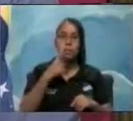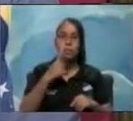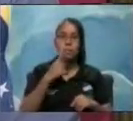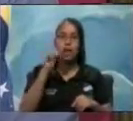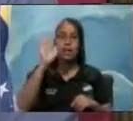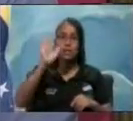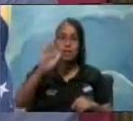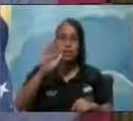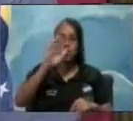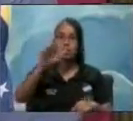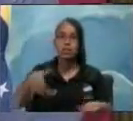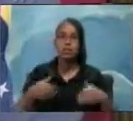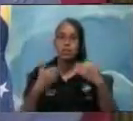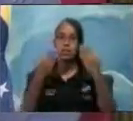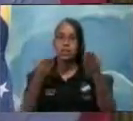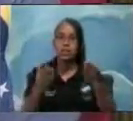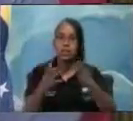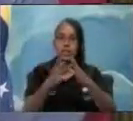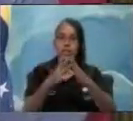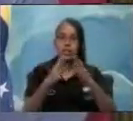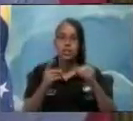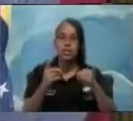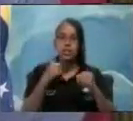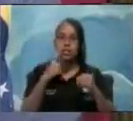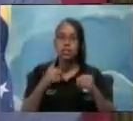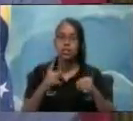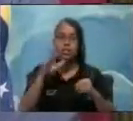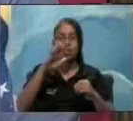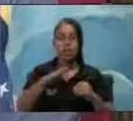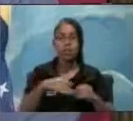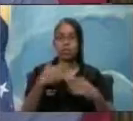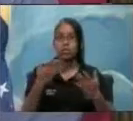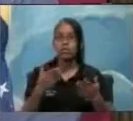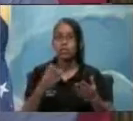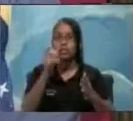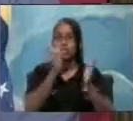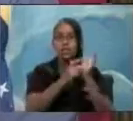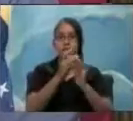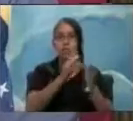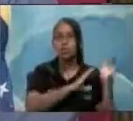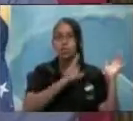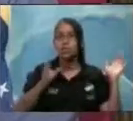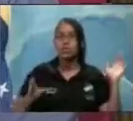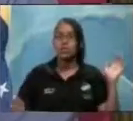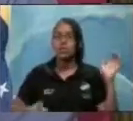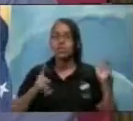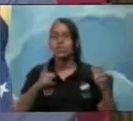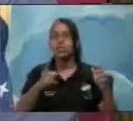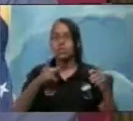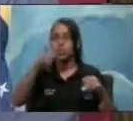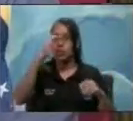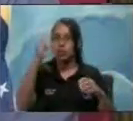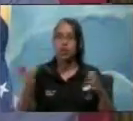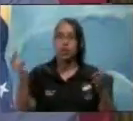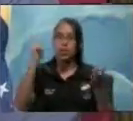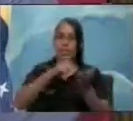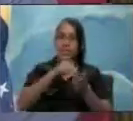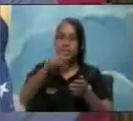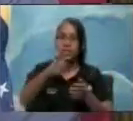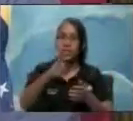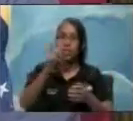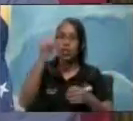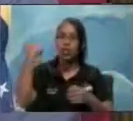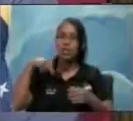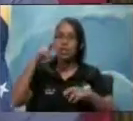como restregándole a ese Jesucristo que ustedes crucificaron, a ese Jesucristo, Dios lo levantó y los tiene